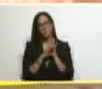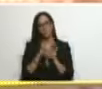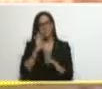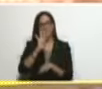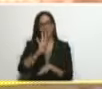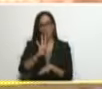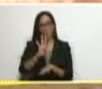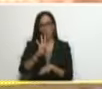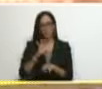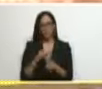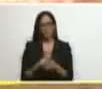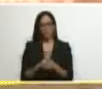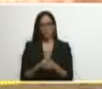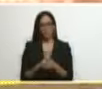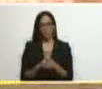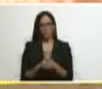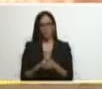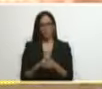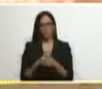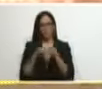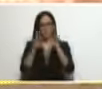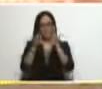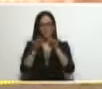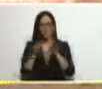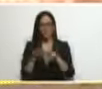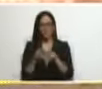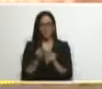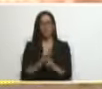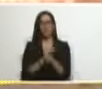4 disposiciones transitorias.